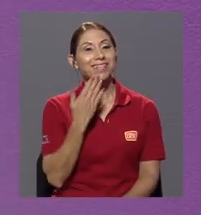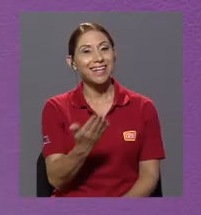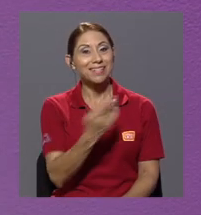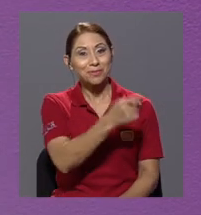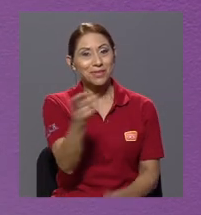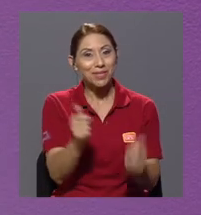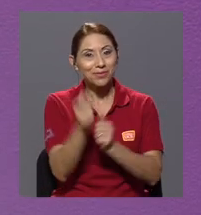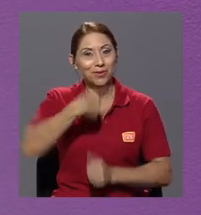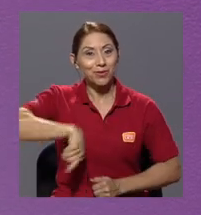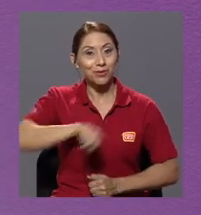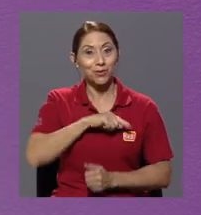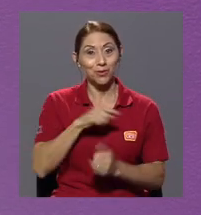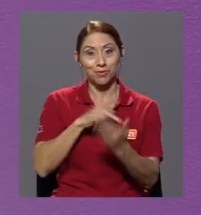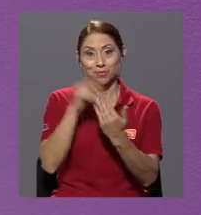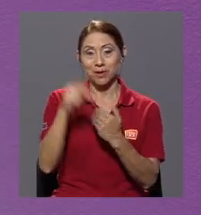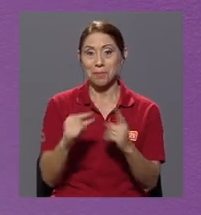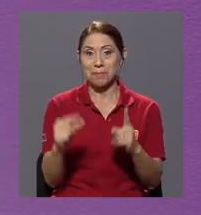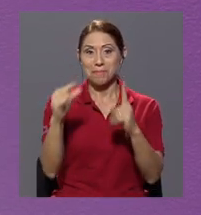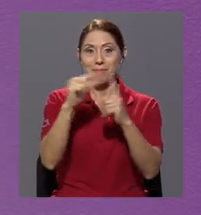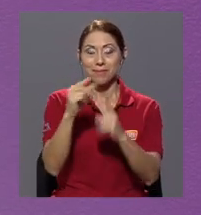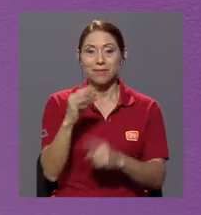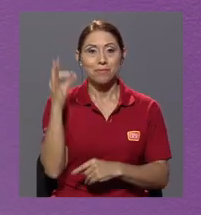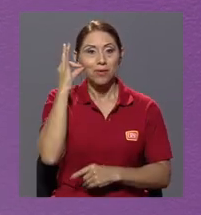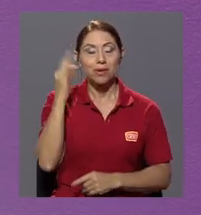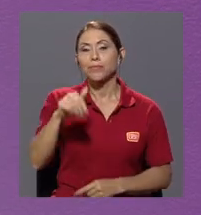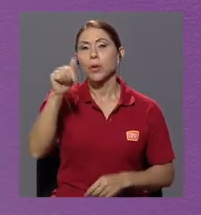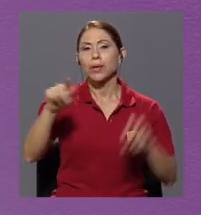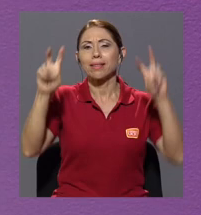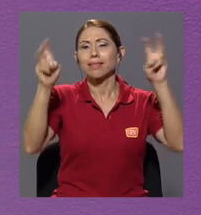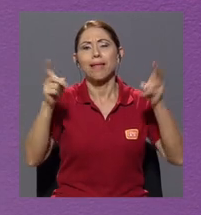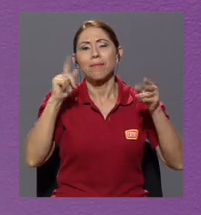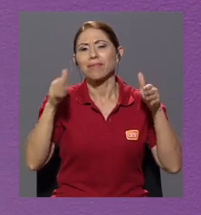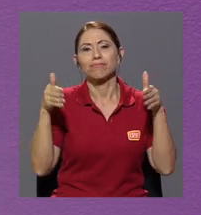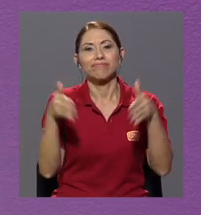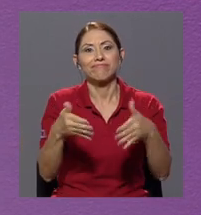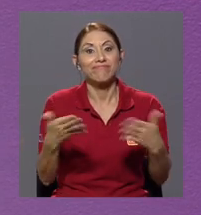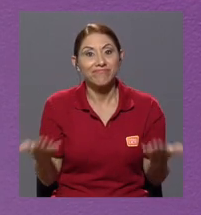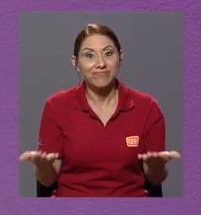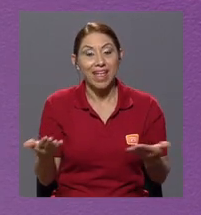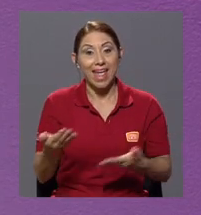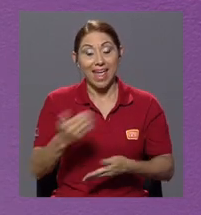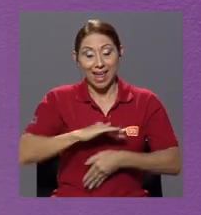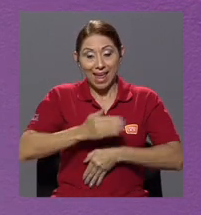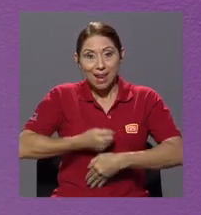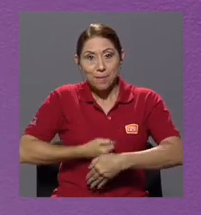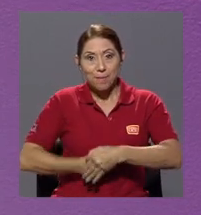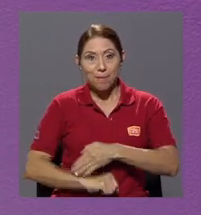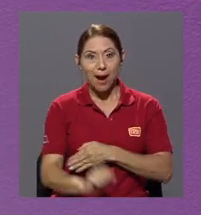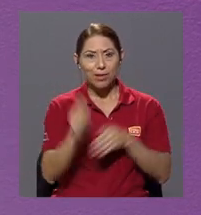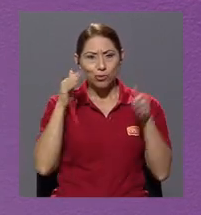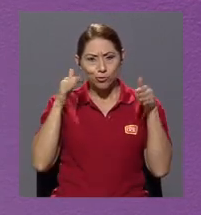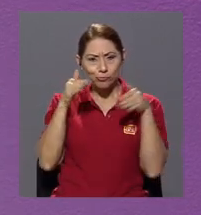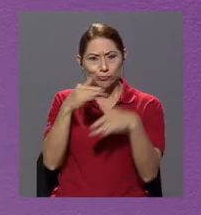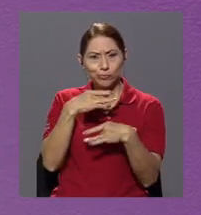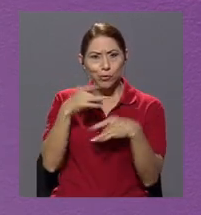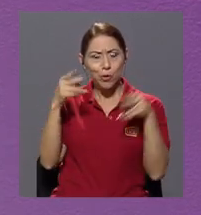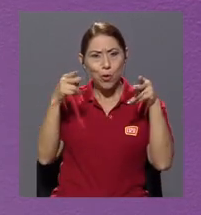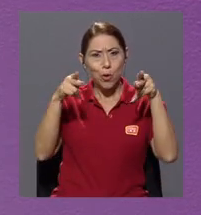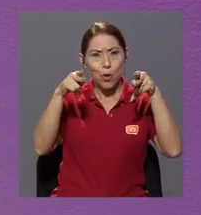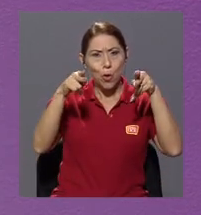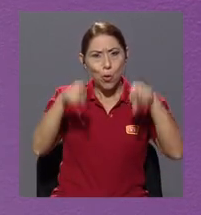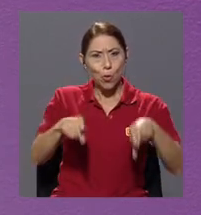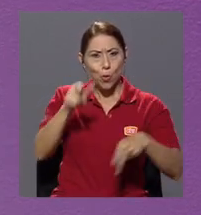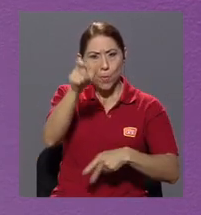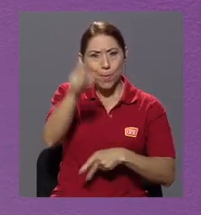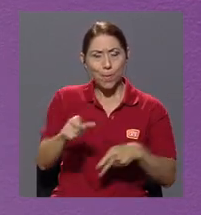muchas gracias por estar con nosotros en palabra de mujer y hoy el tema que nos aboca es el parto humanizado un tema